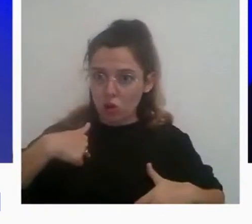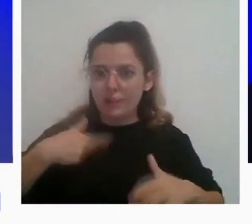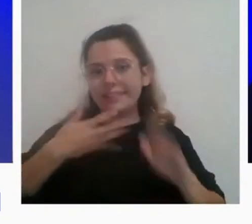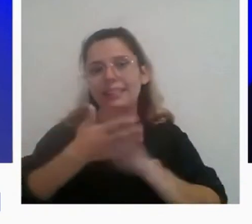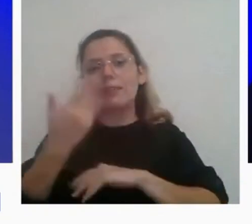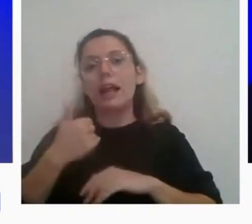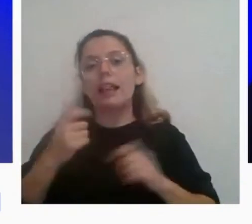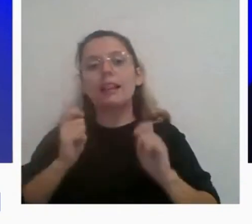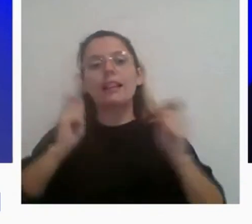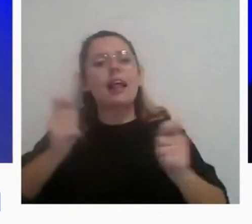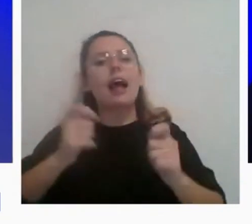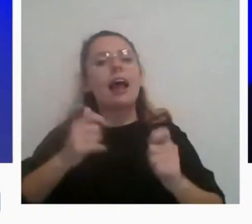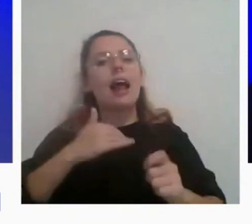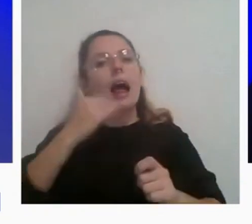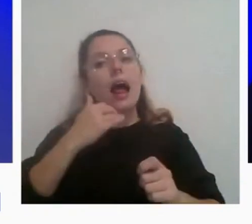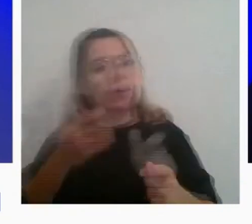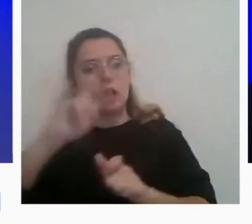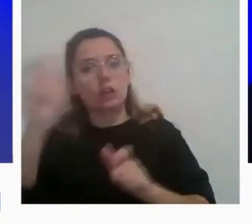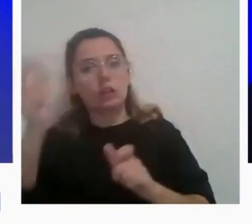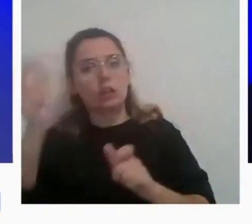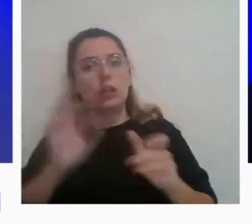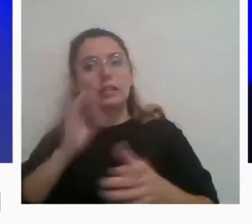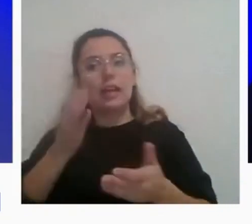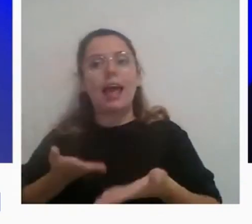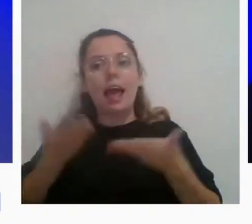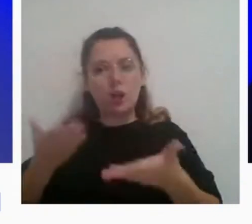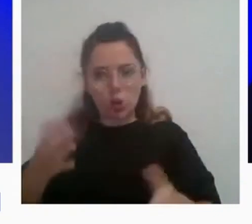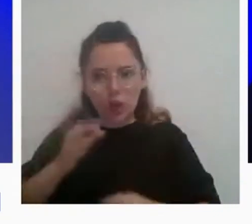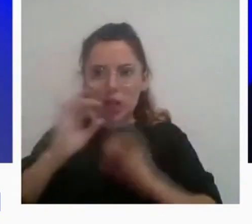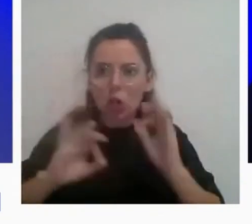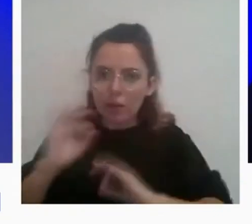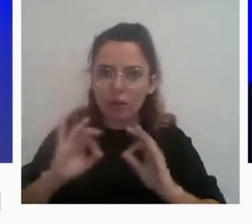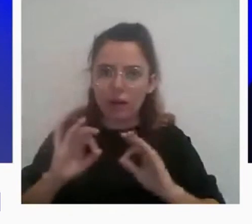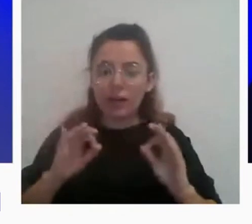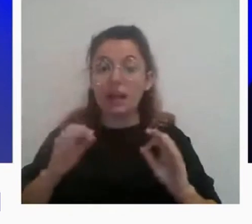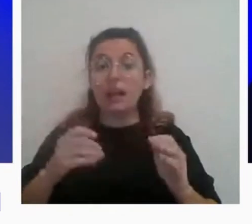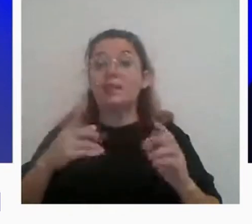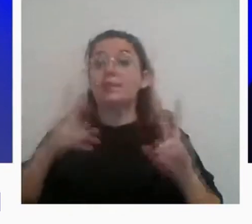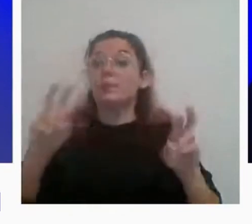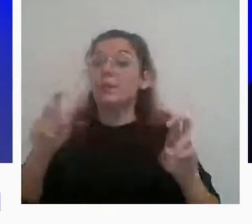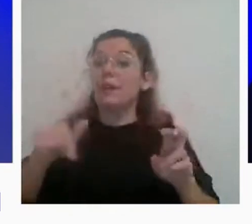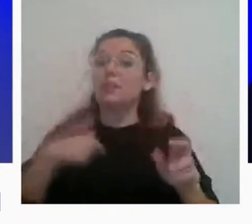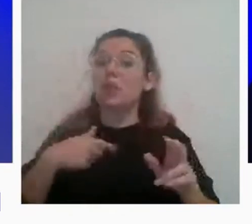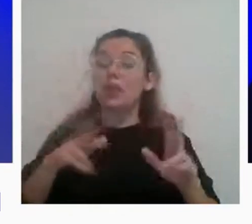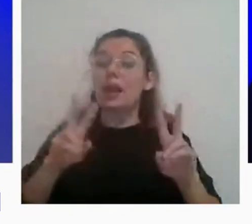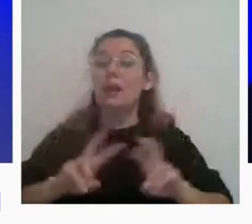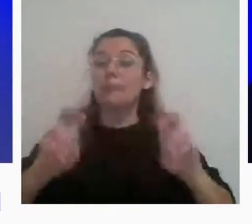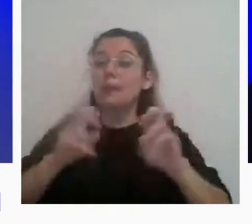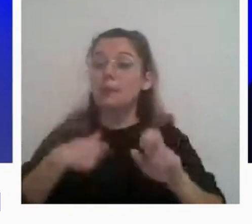todo al final hay, como siempre digo, un poquito de droga en todo esto del emprendimiento y es que aprendo